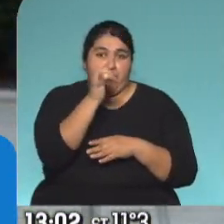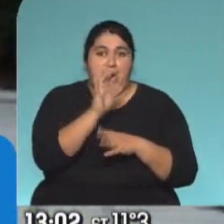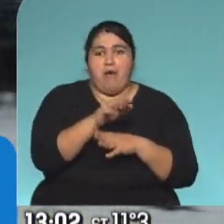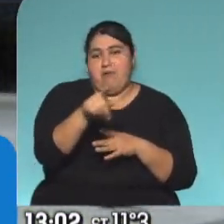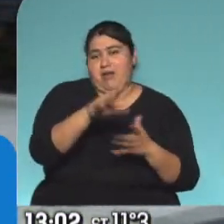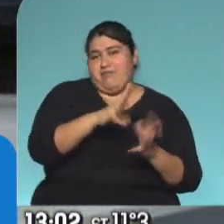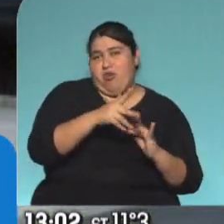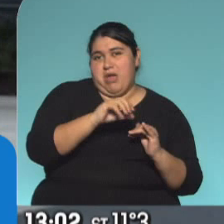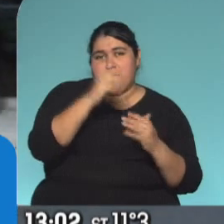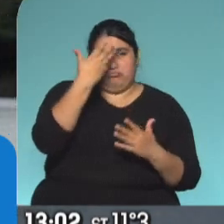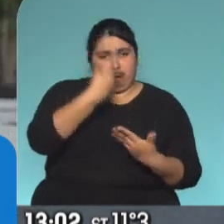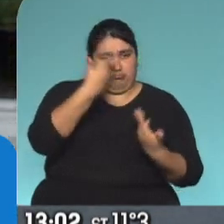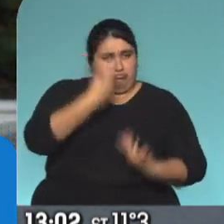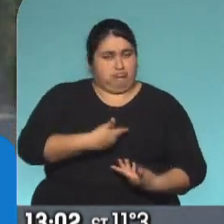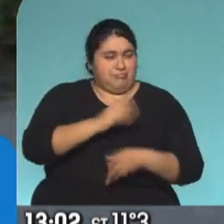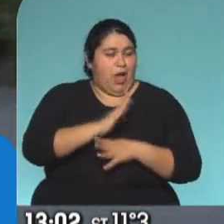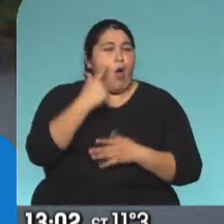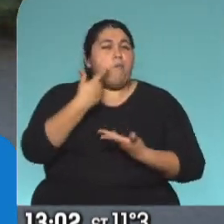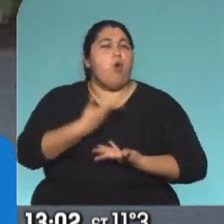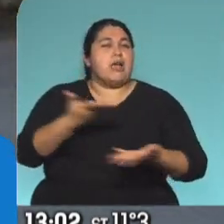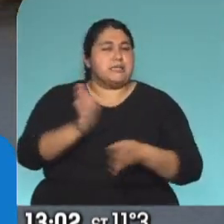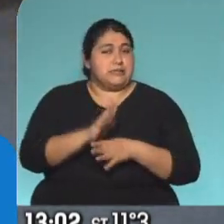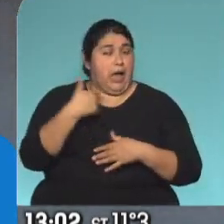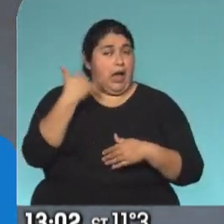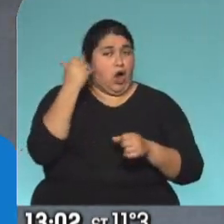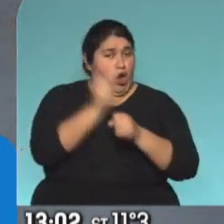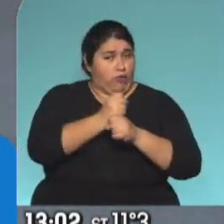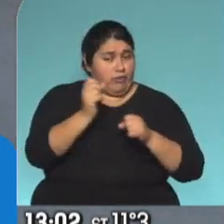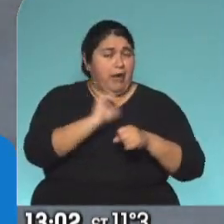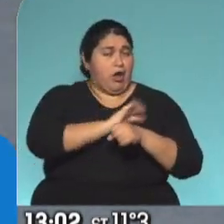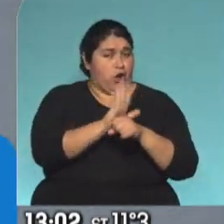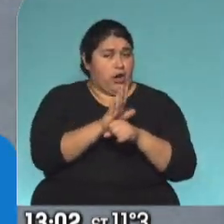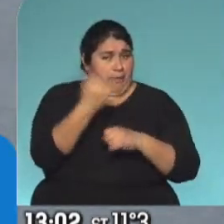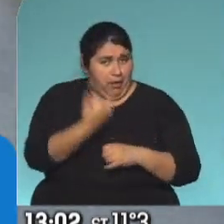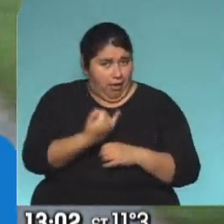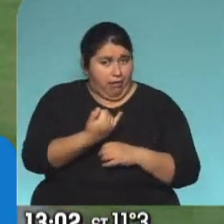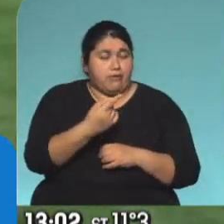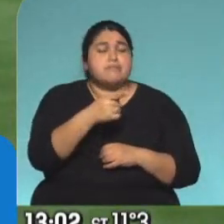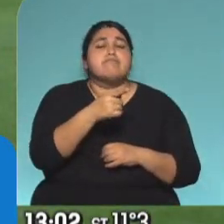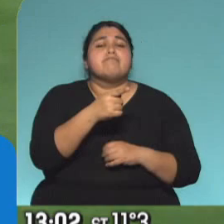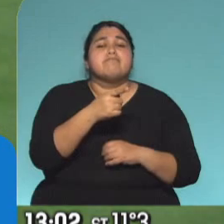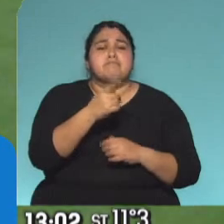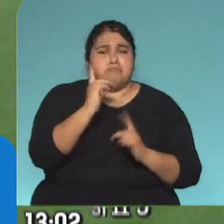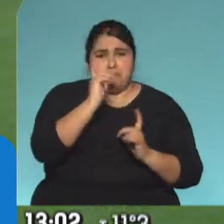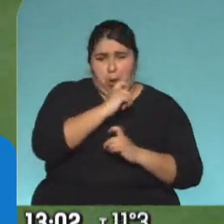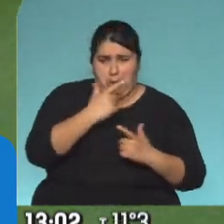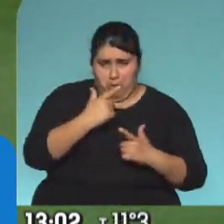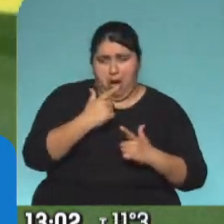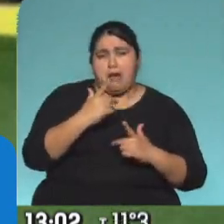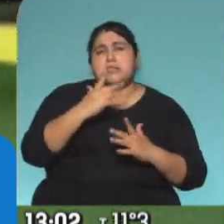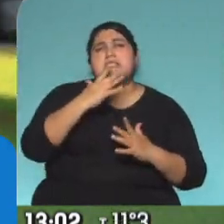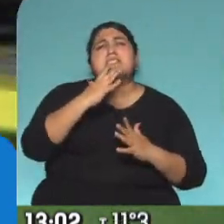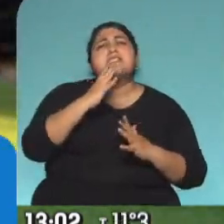para mostrar que a pesar de que se confirmó la noticia de que está infectado de coronavirus, no tiene un problema de